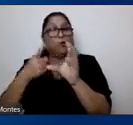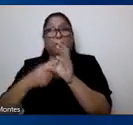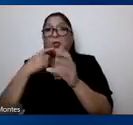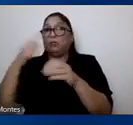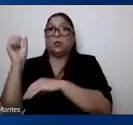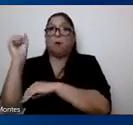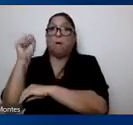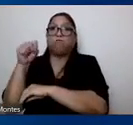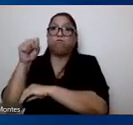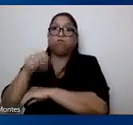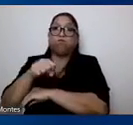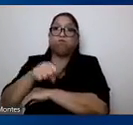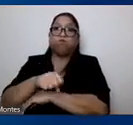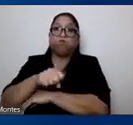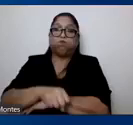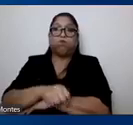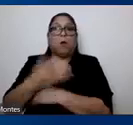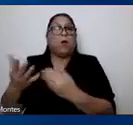estaba perdiendo